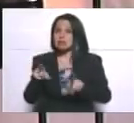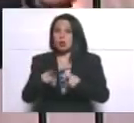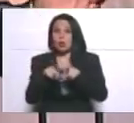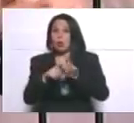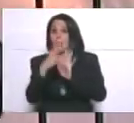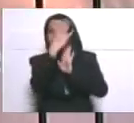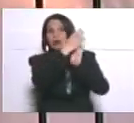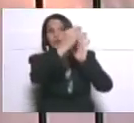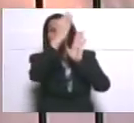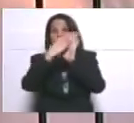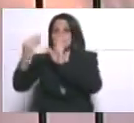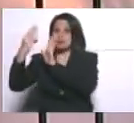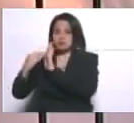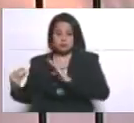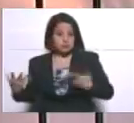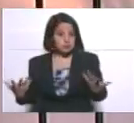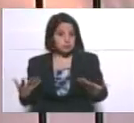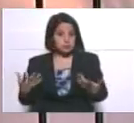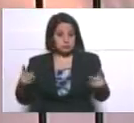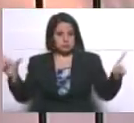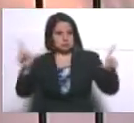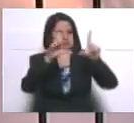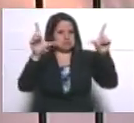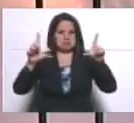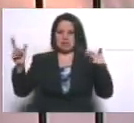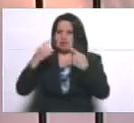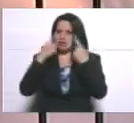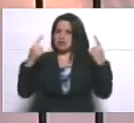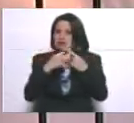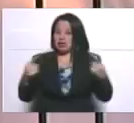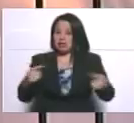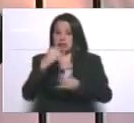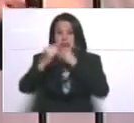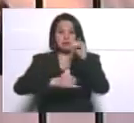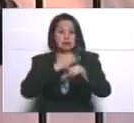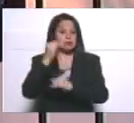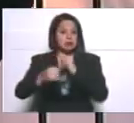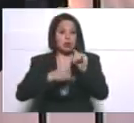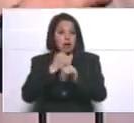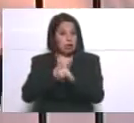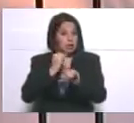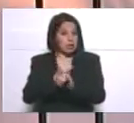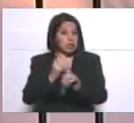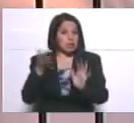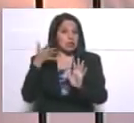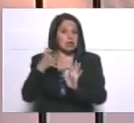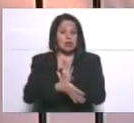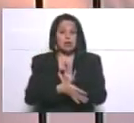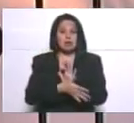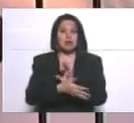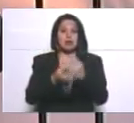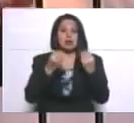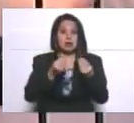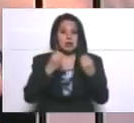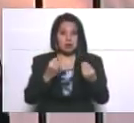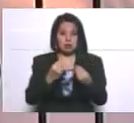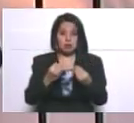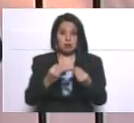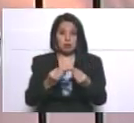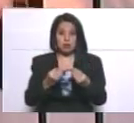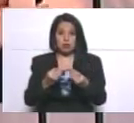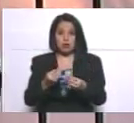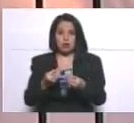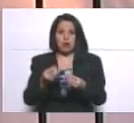en cables internacionales, en noticias de diverso tipo, incluso de estos medios internacionales que para nada